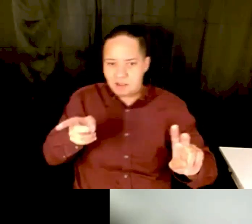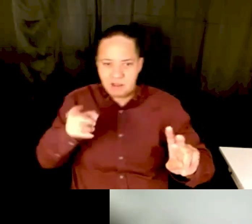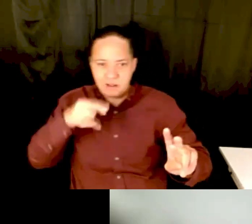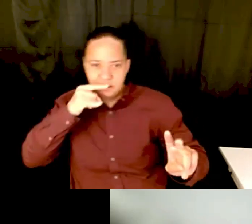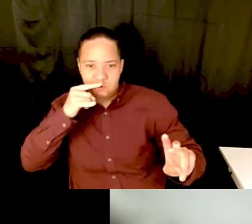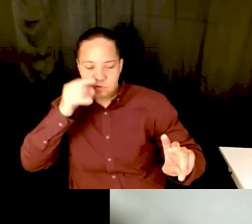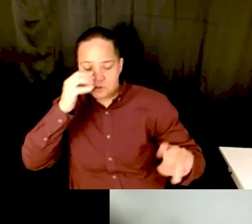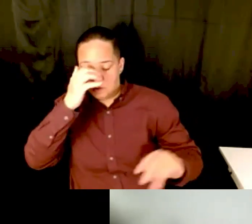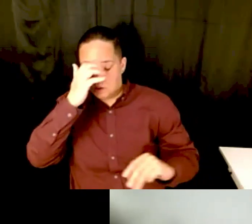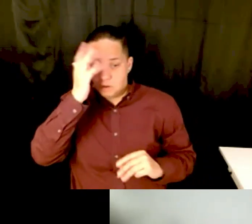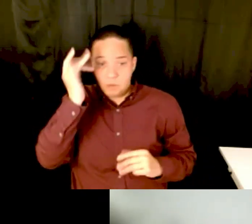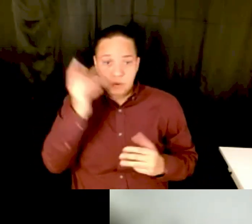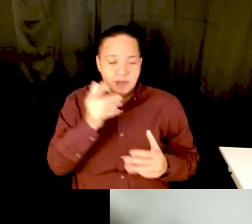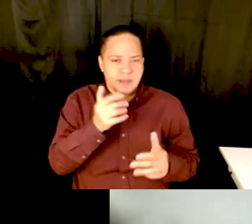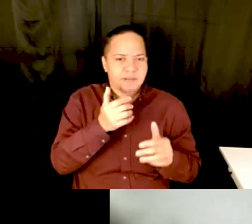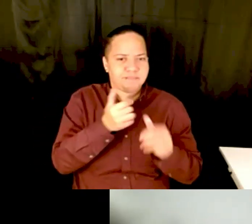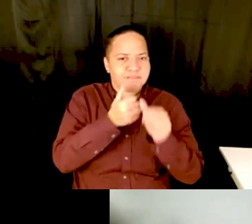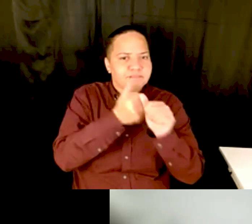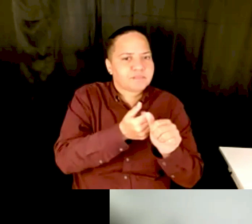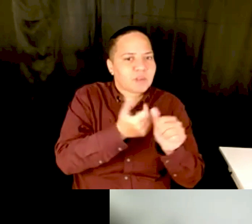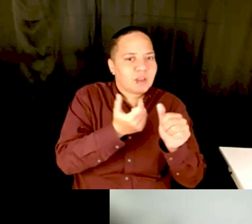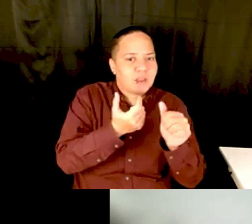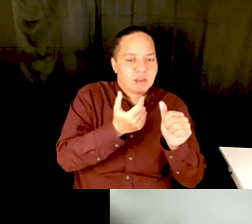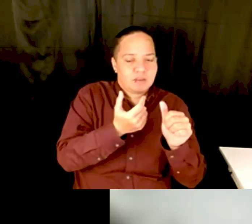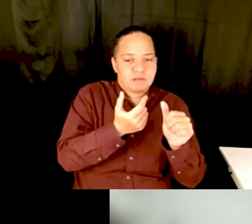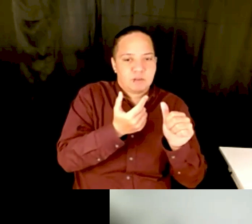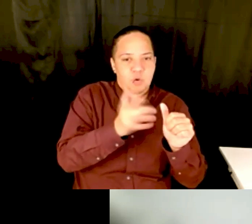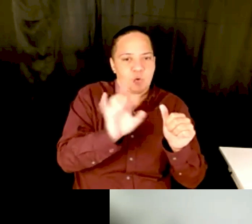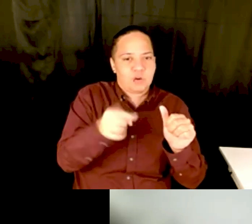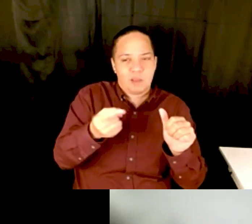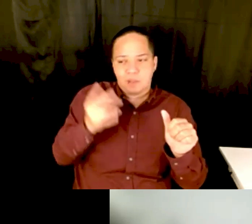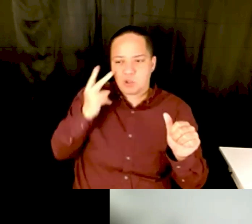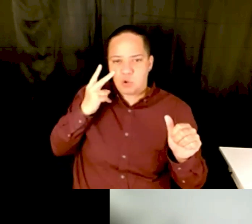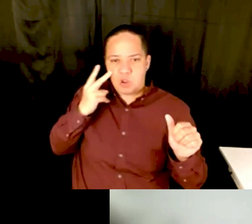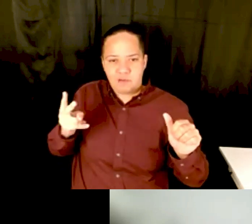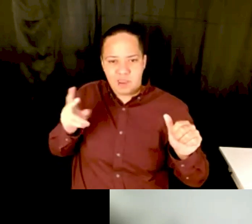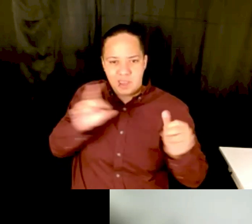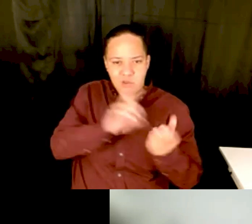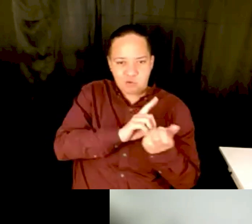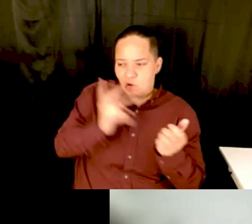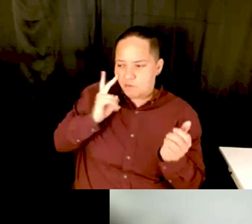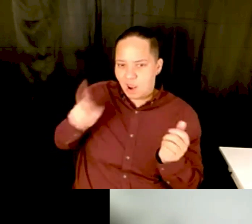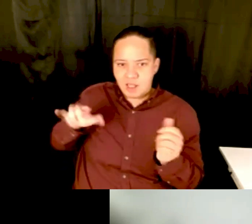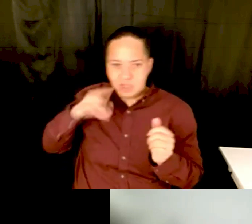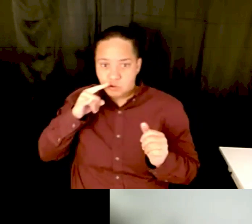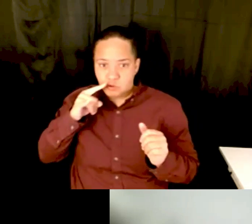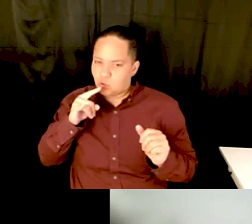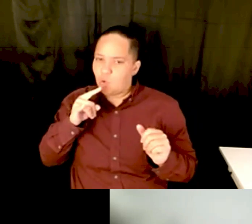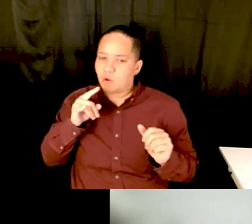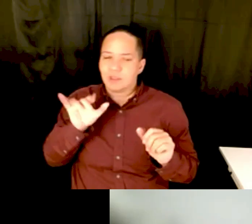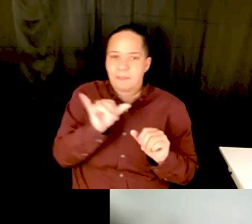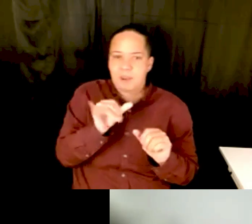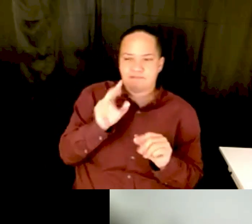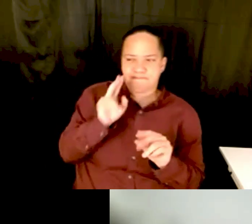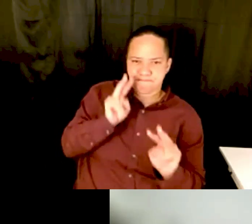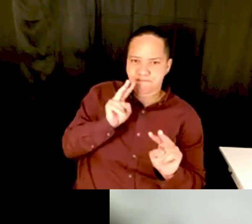seguimiento psiquiátrico no es únicamente lo que el psiquiatra ve en el niño, sino también lo que los adultos nos pueden contar de su conducta, puesto que